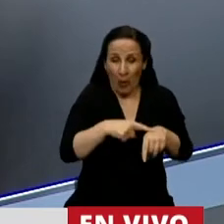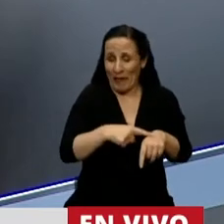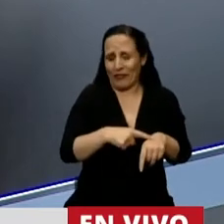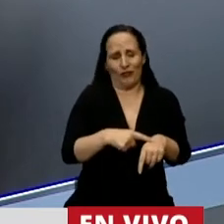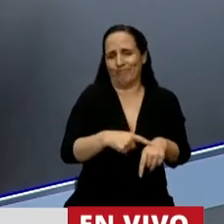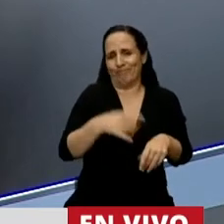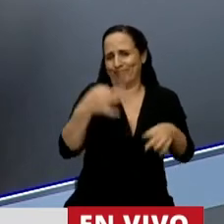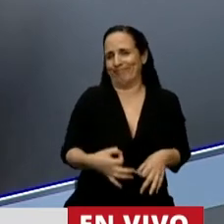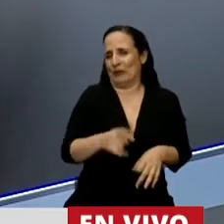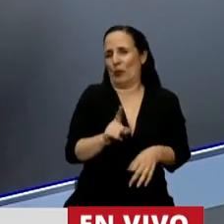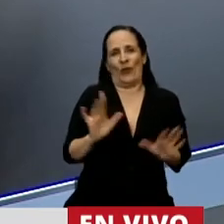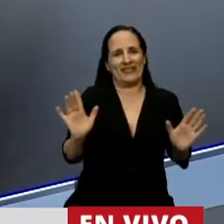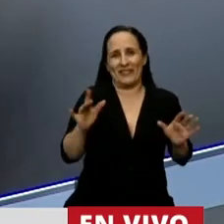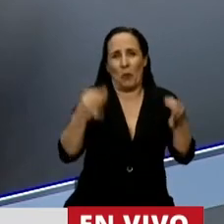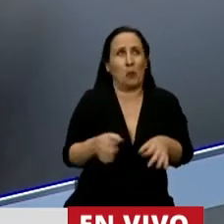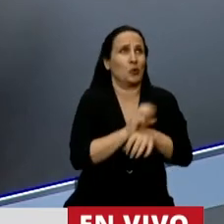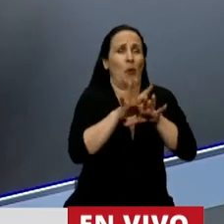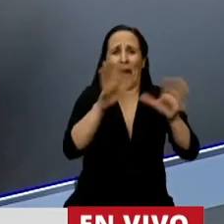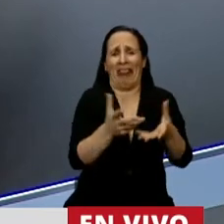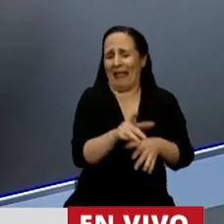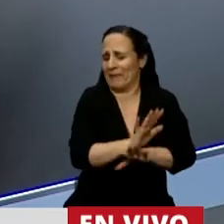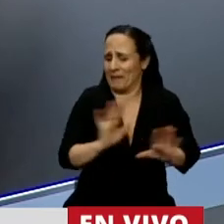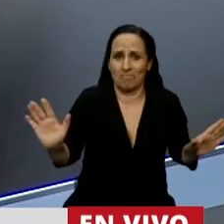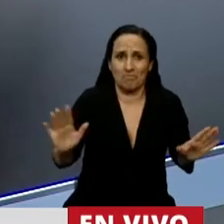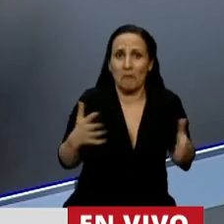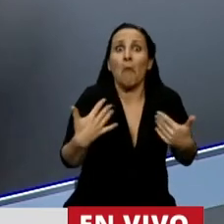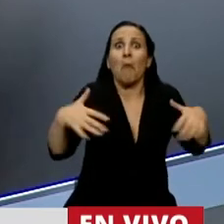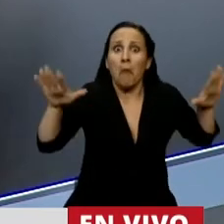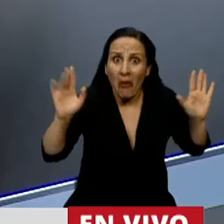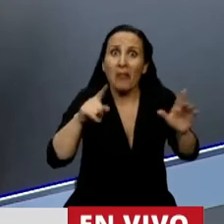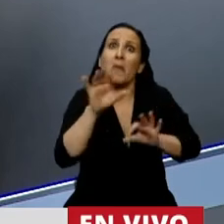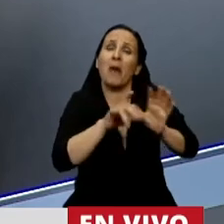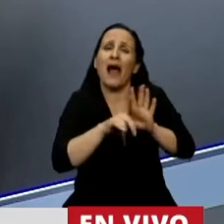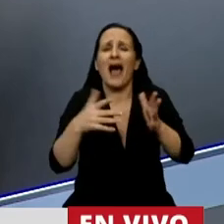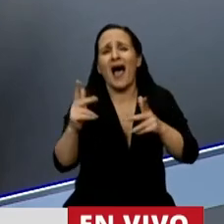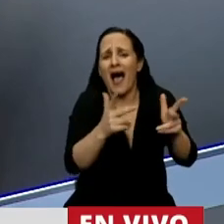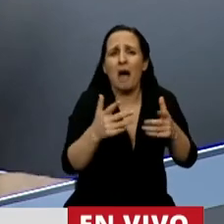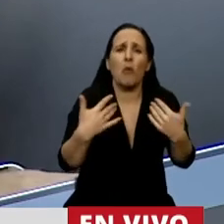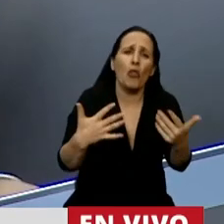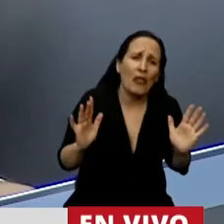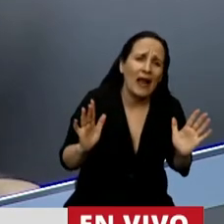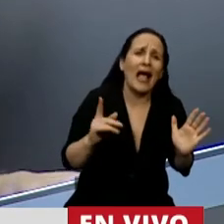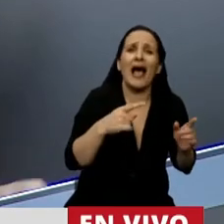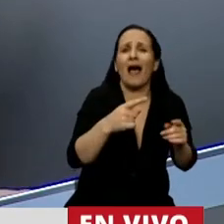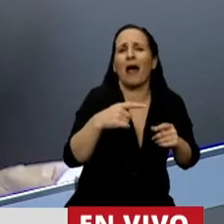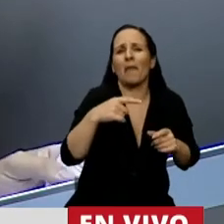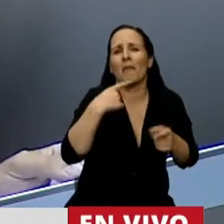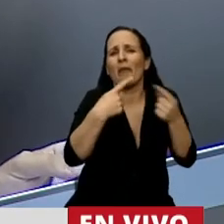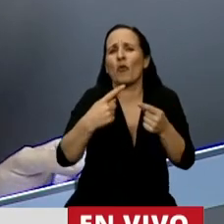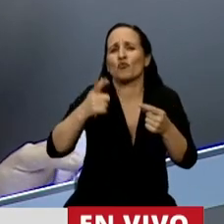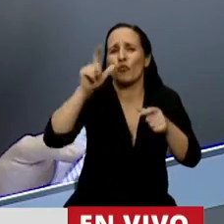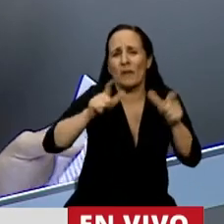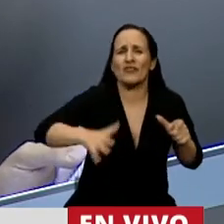la situación actual de pandemia en la que nos encontramos, que podría haber tenido otro tratamiento, señor presidente, podría haber involucrado al conjunto de la ciudadanía